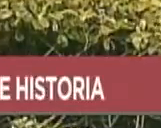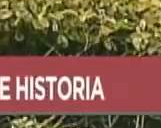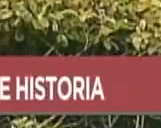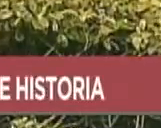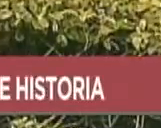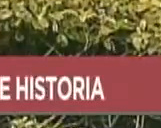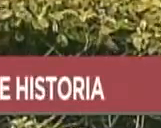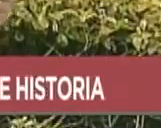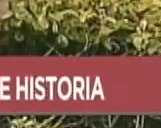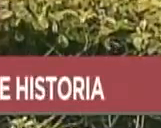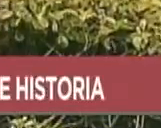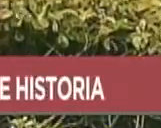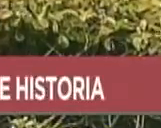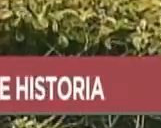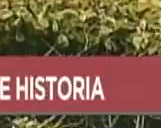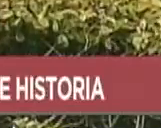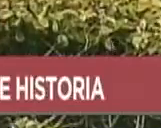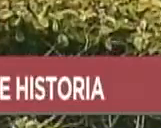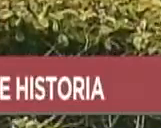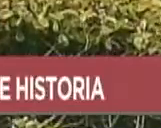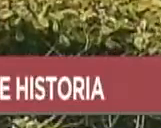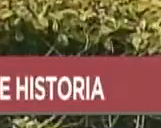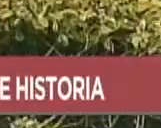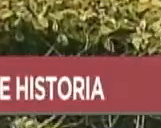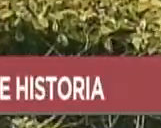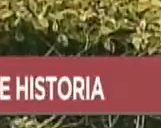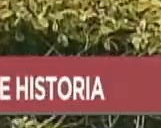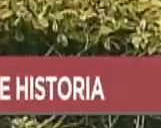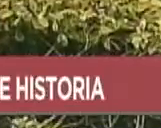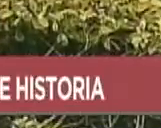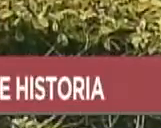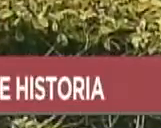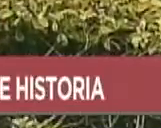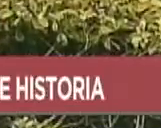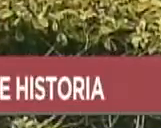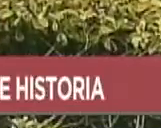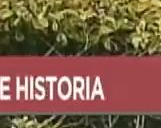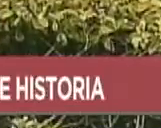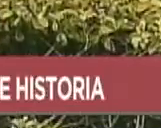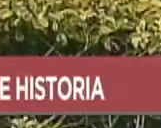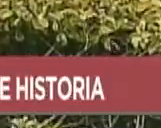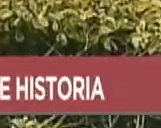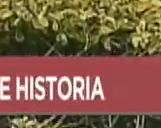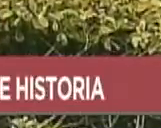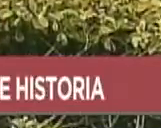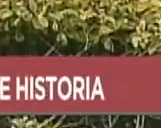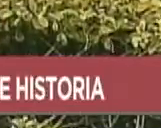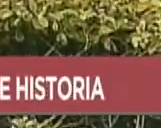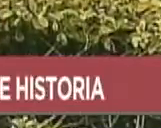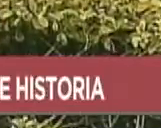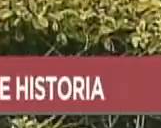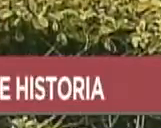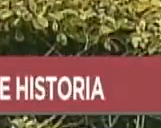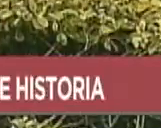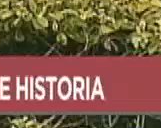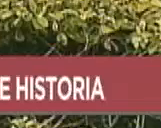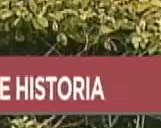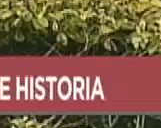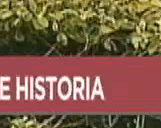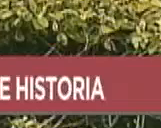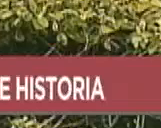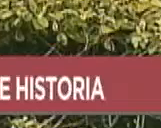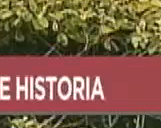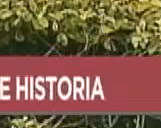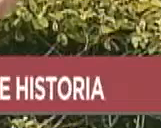por el libertador simón bolívar en el suelo actualmente de la república de colombia entonces en formación también la